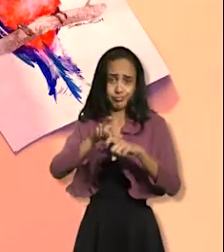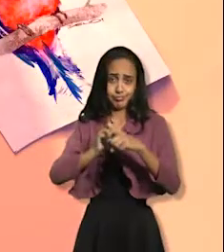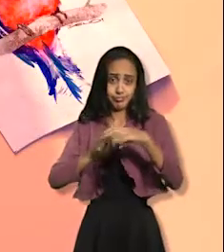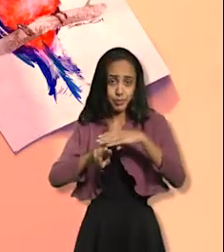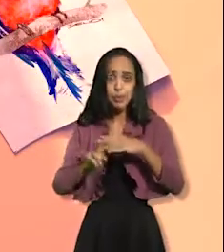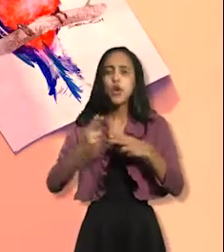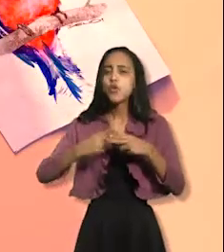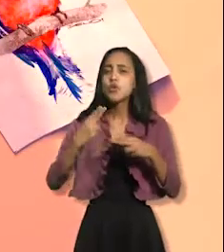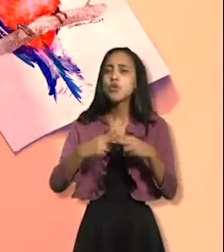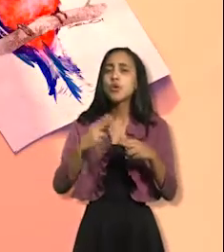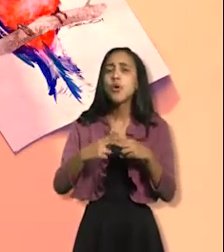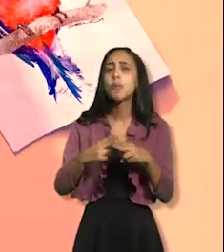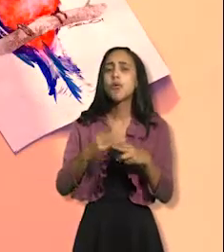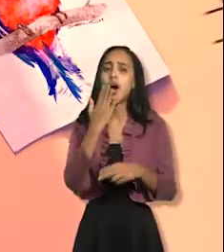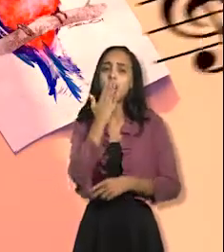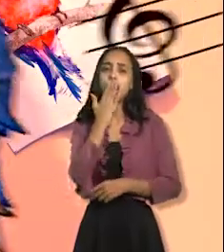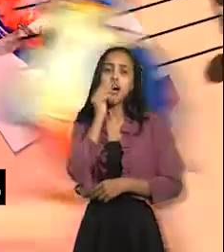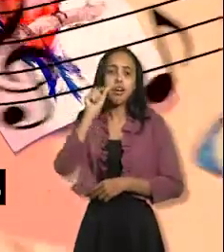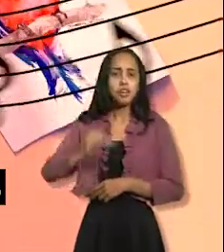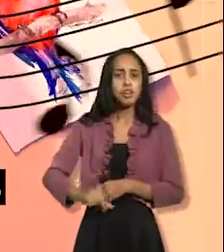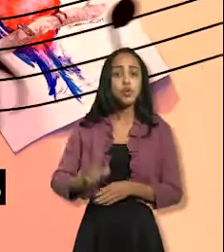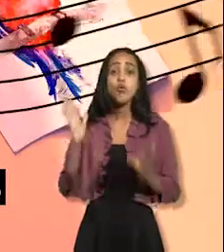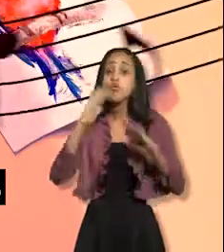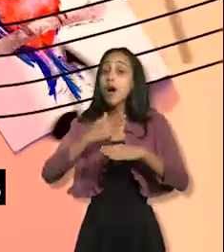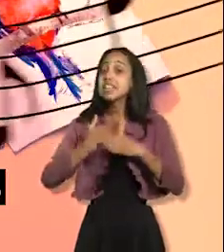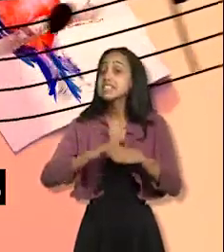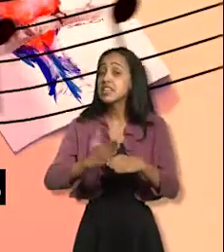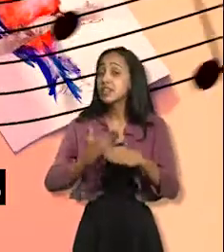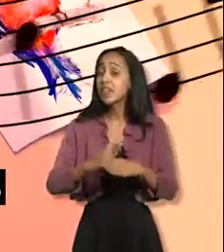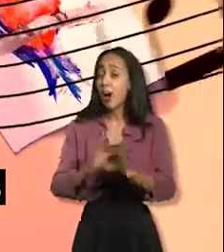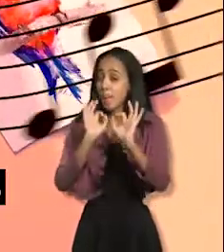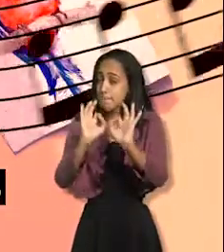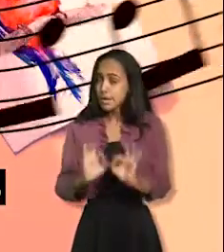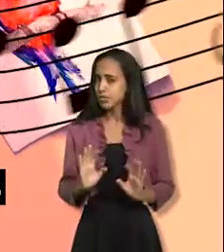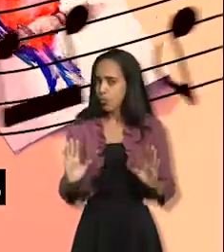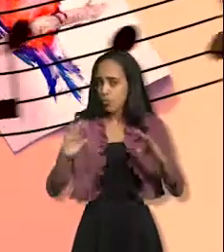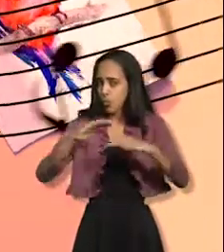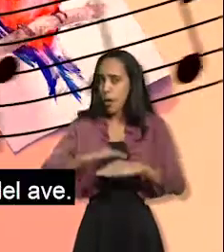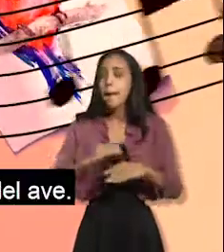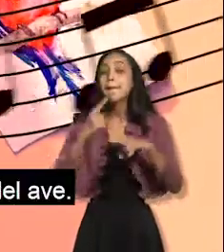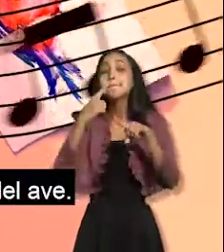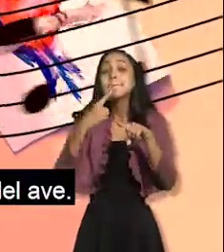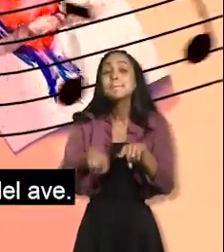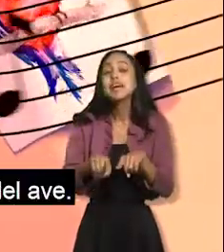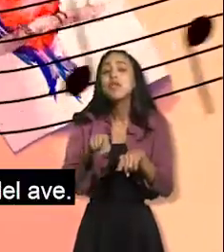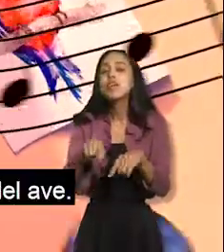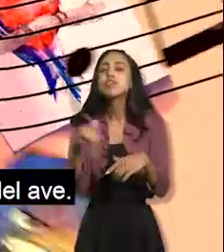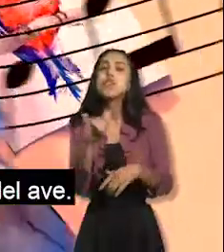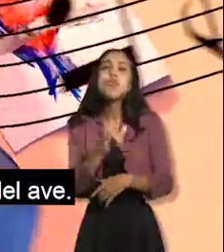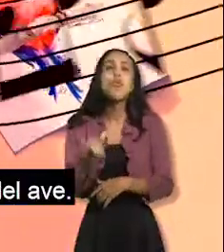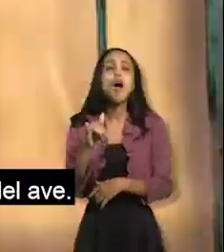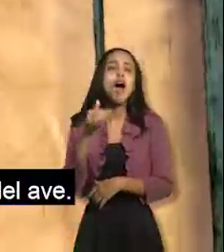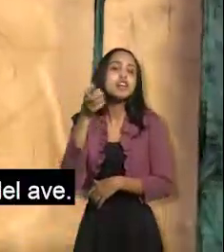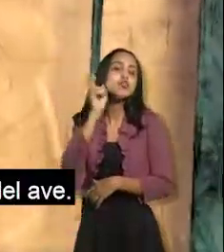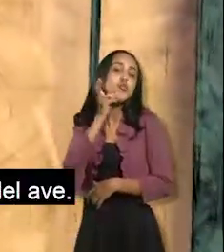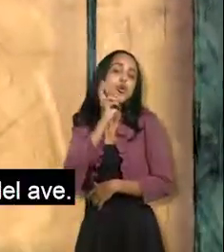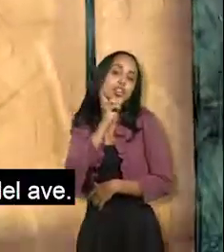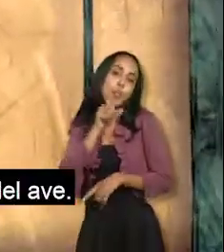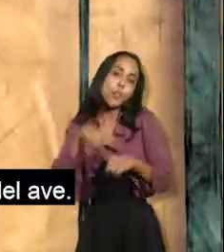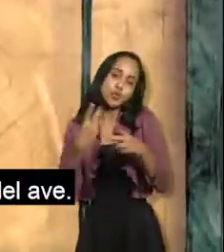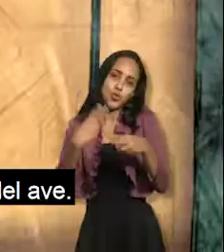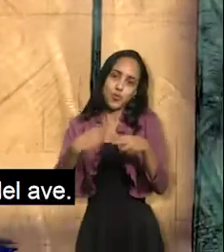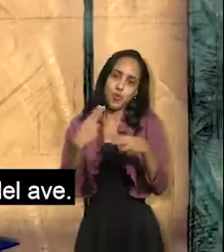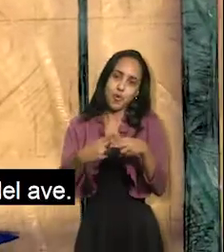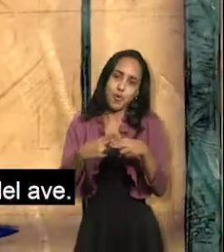onomatopeico, de origen taíno, que no tiene significado específico, sino que recrea el sonido